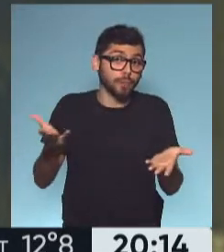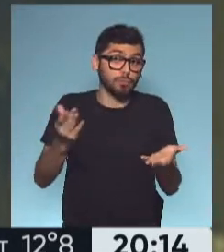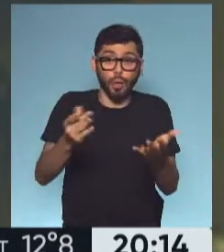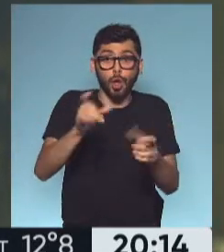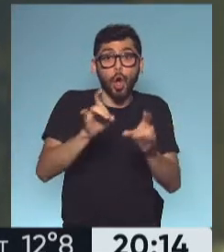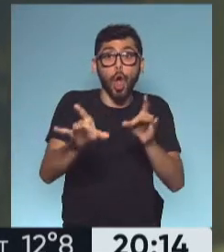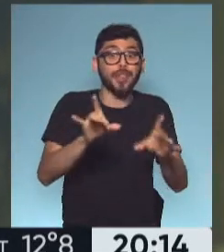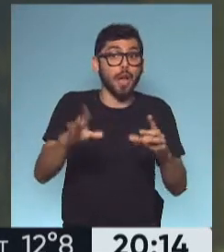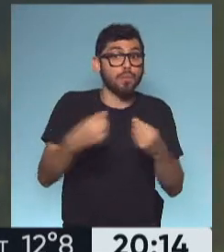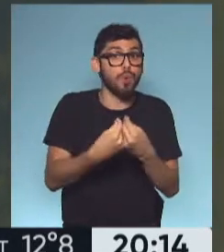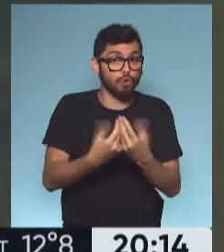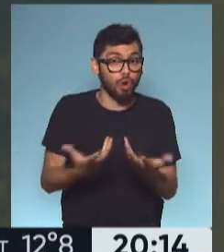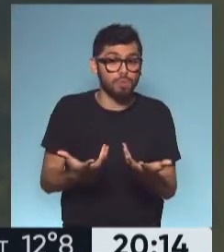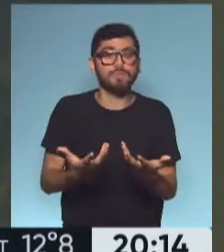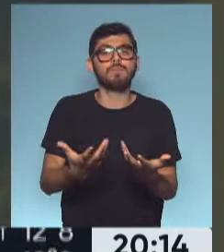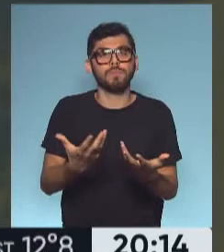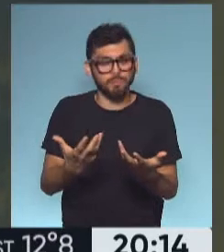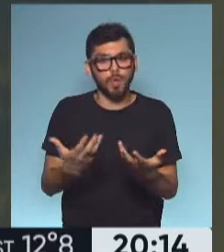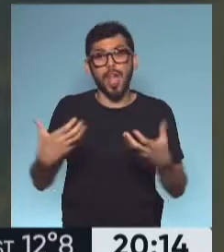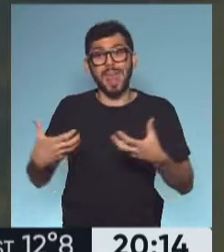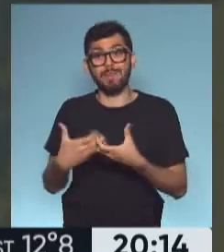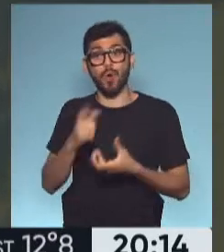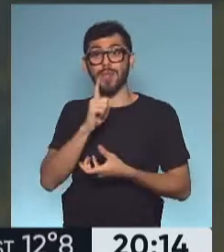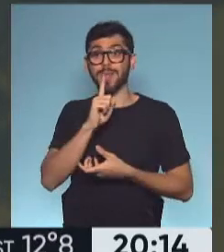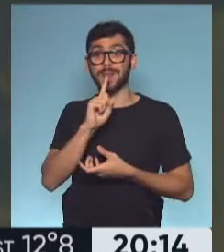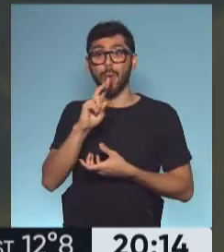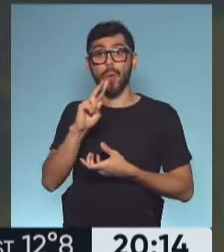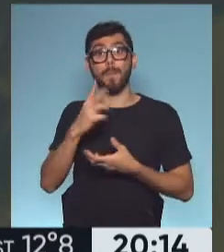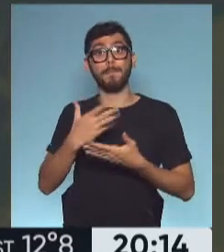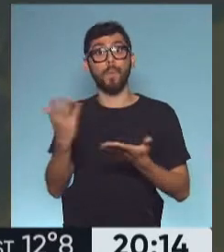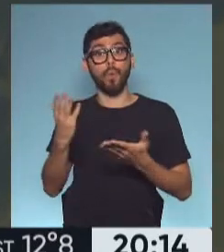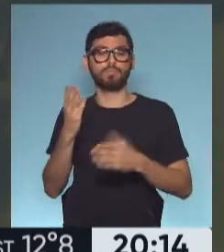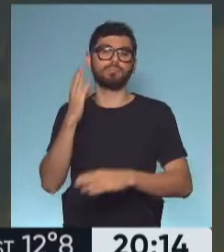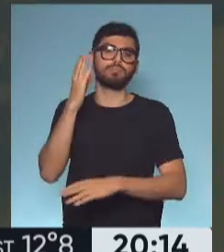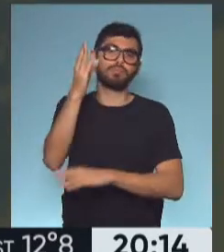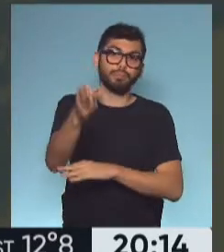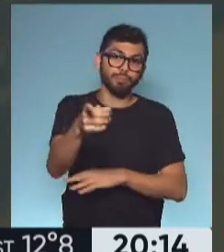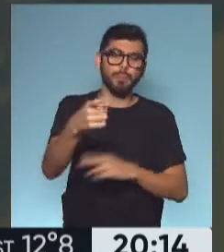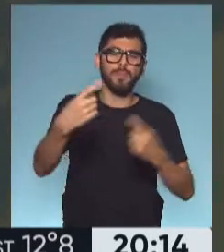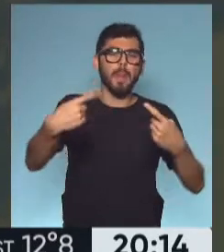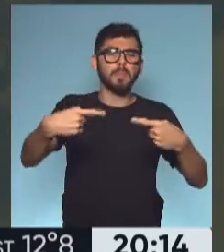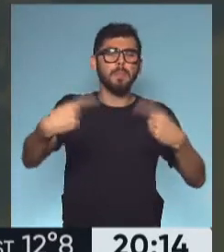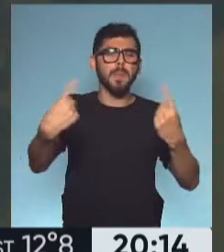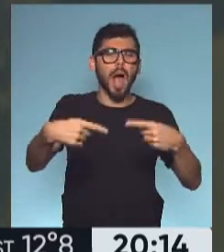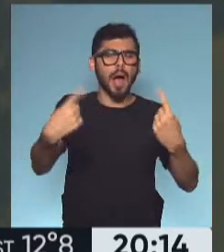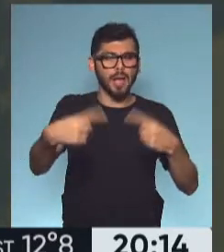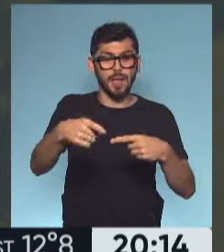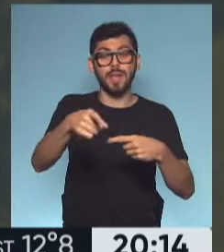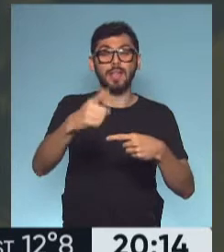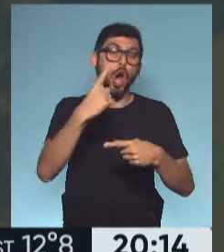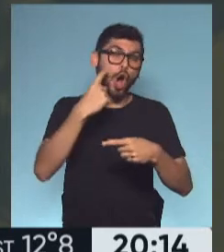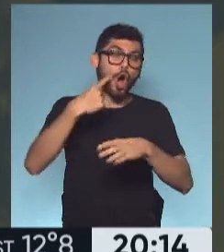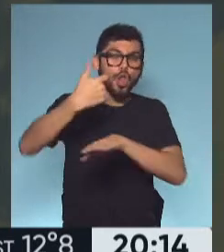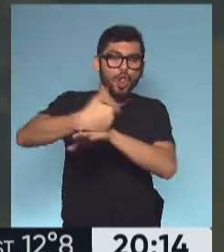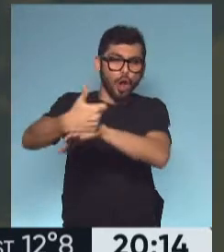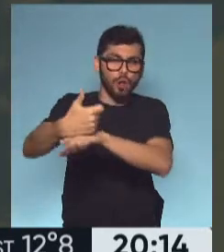de contagios. En este caso, un equipo de la televisión pública estuvo en el peaje, en los controles que se realizan en el